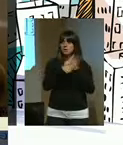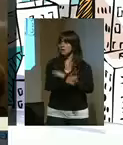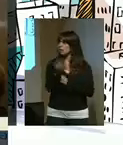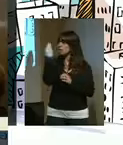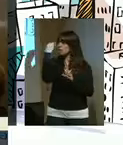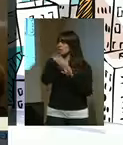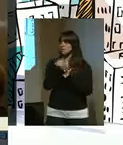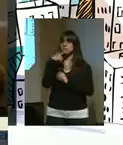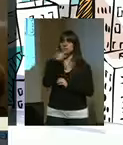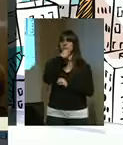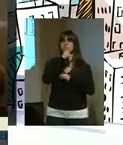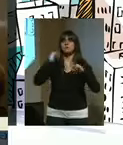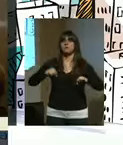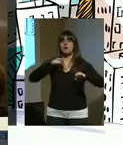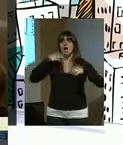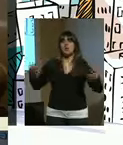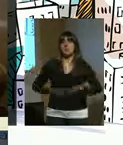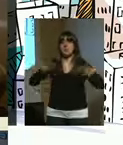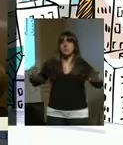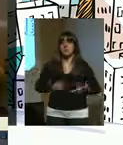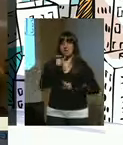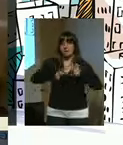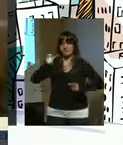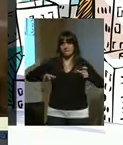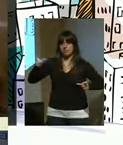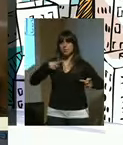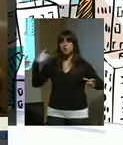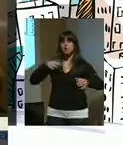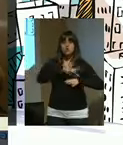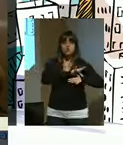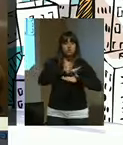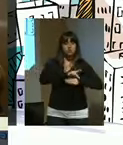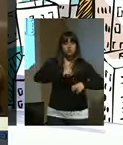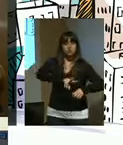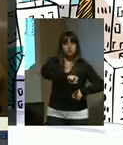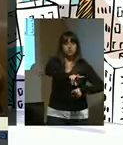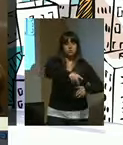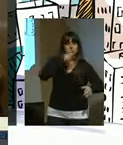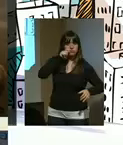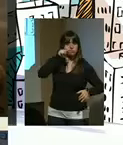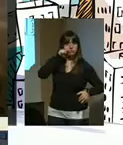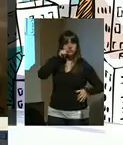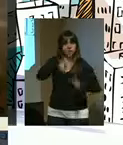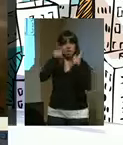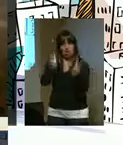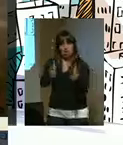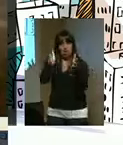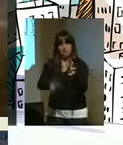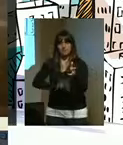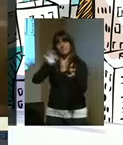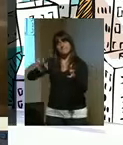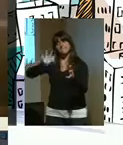en el envejecimiento activo de la población. Rutas turísticas, alojamientos y servicios adaptados a personas